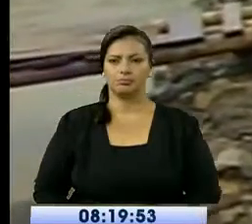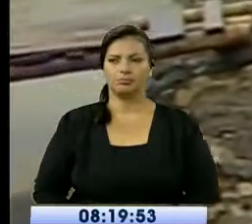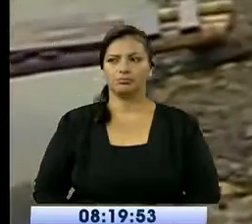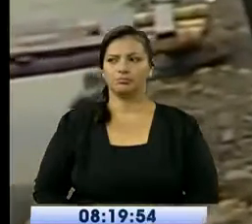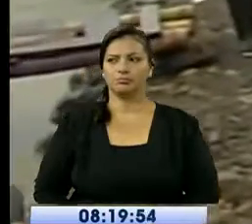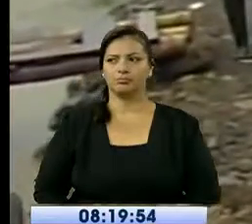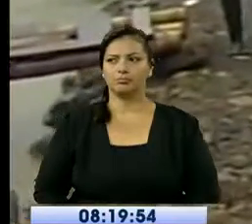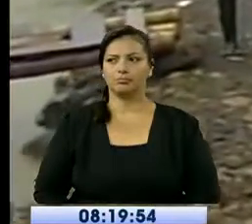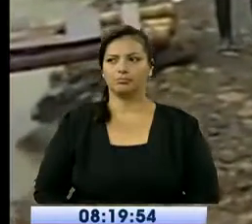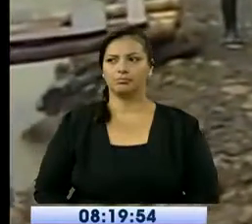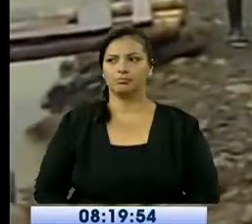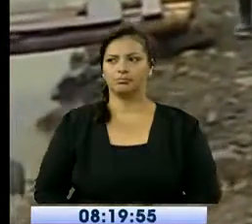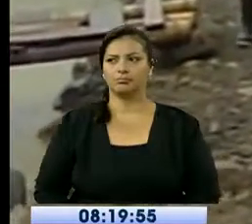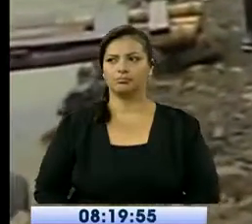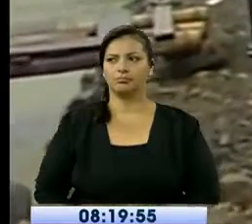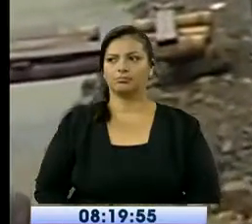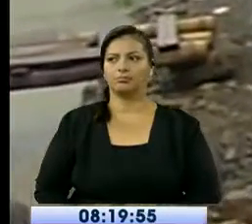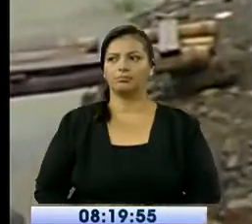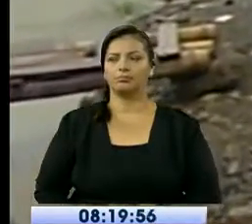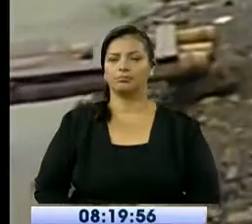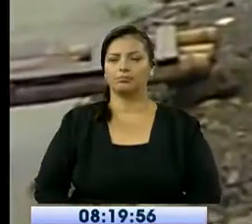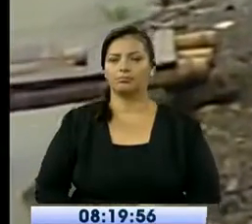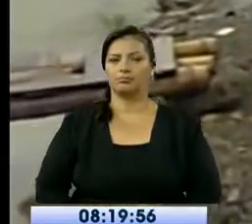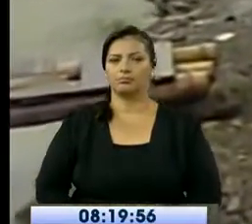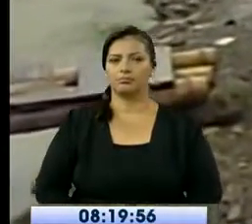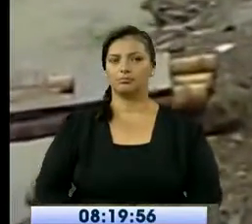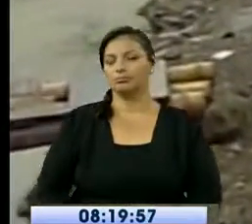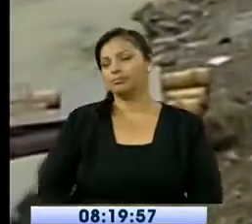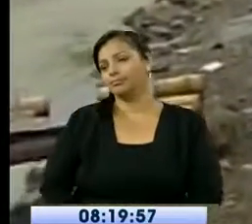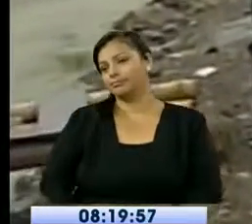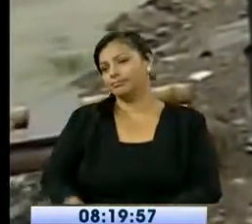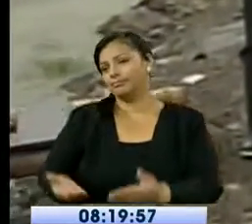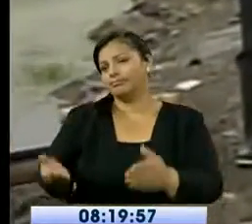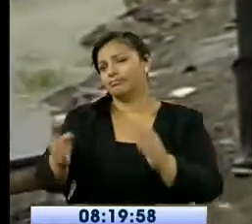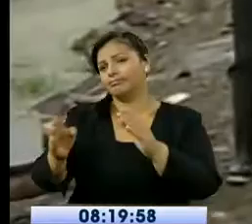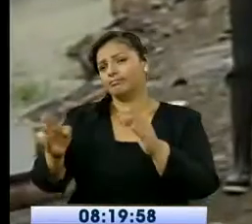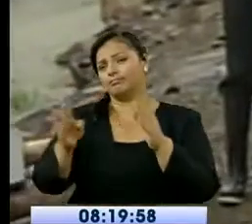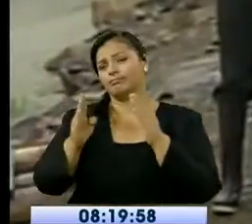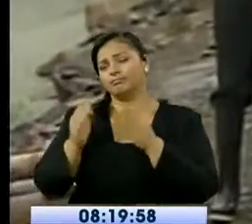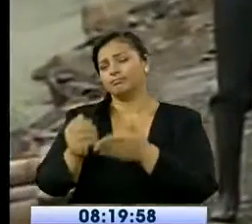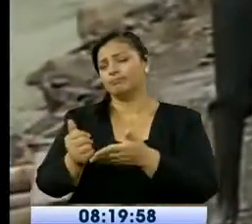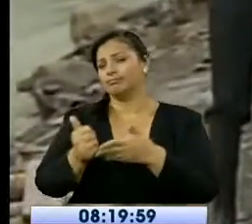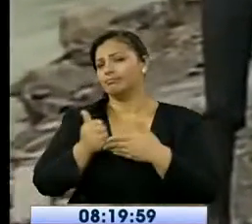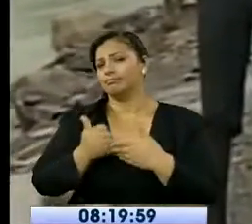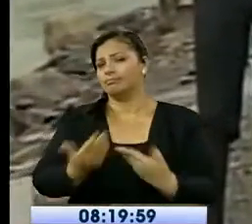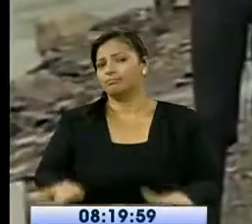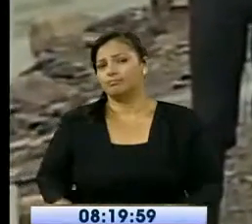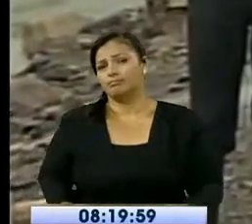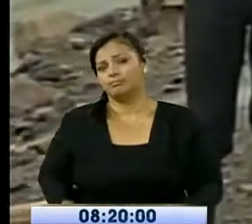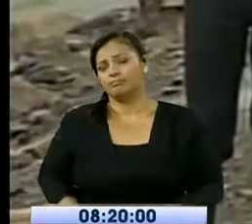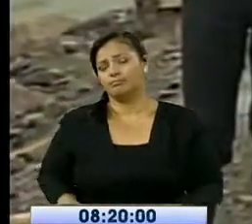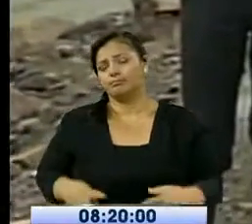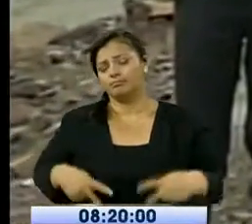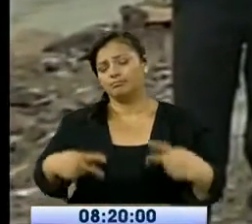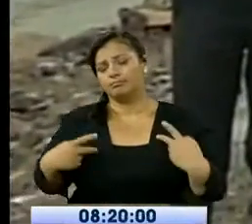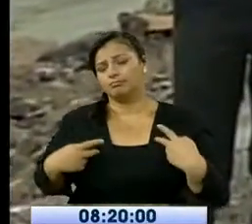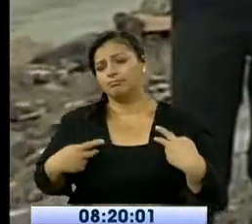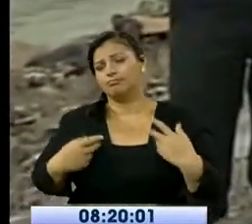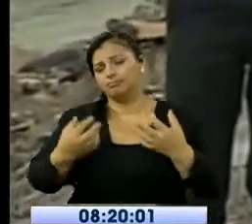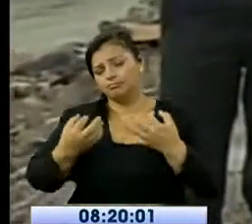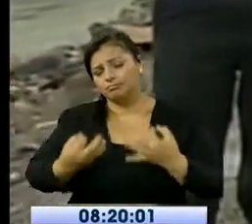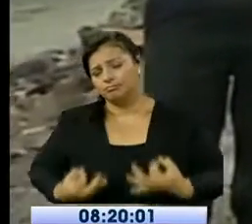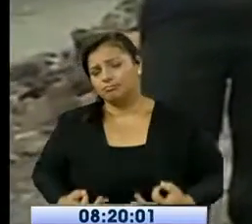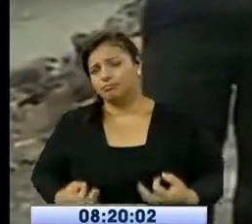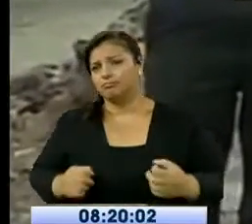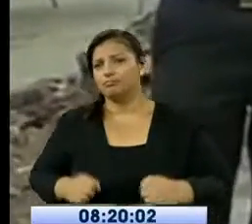bendiga. Primeramente, ya es hora que seamos tomados en cuenta, porque somos seres humanos a pesar de vivir apartados del centro de la